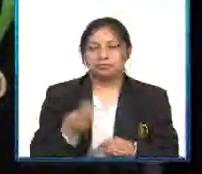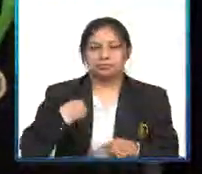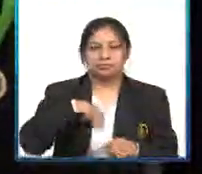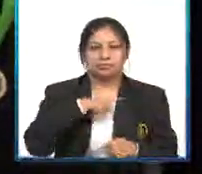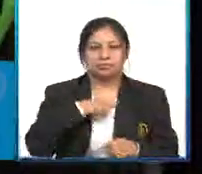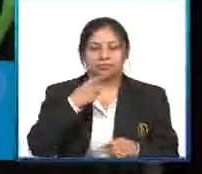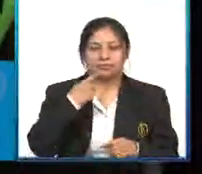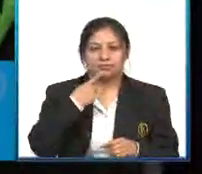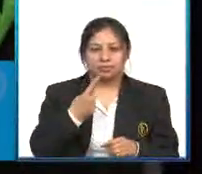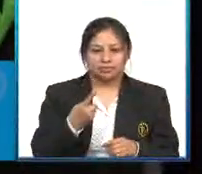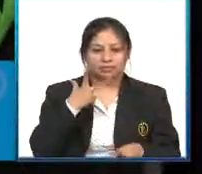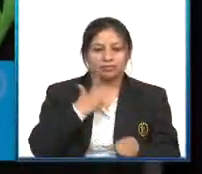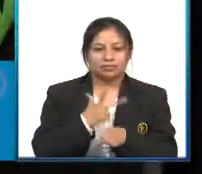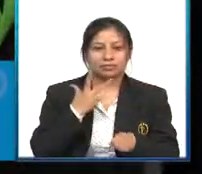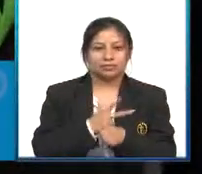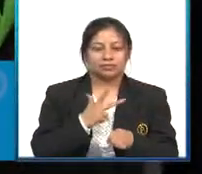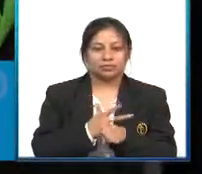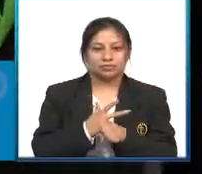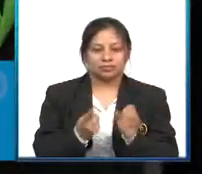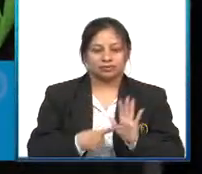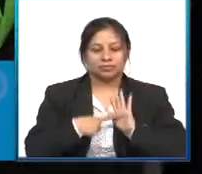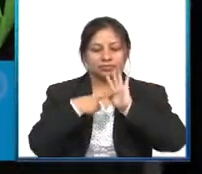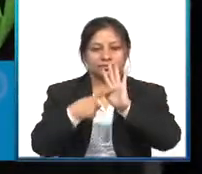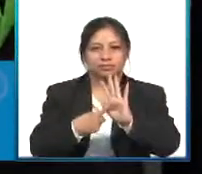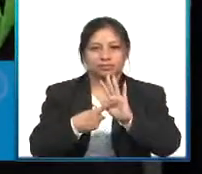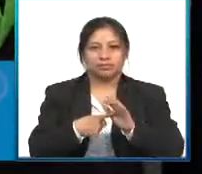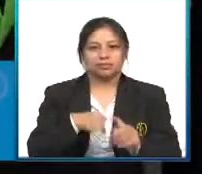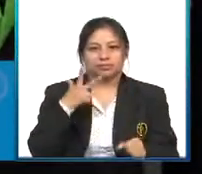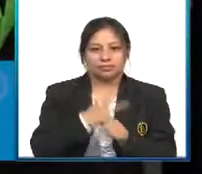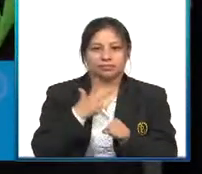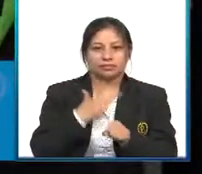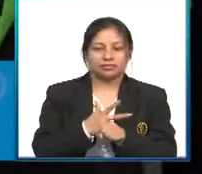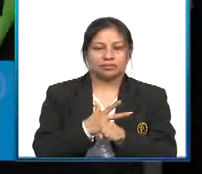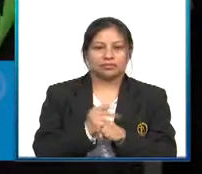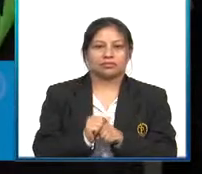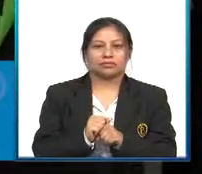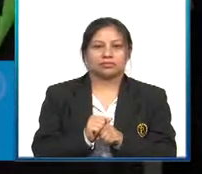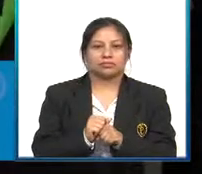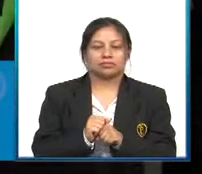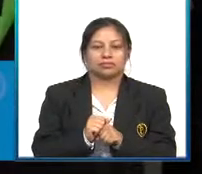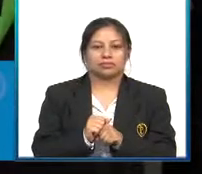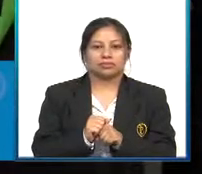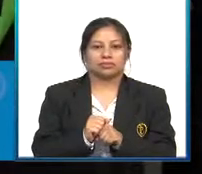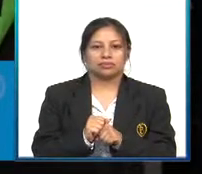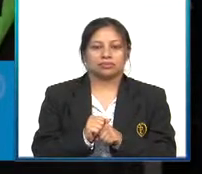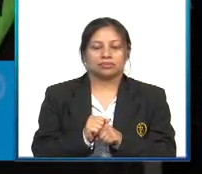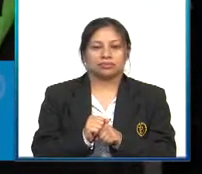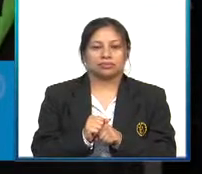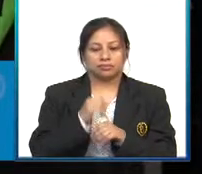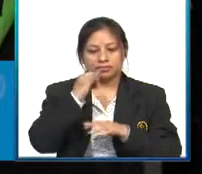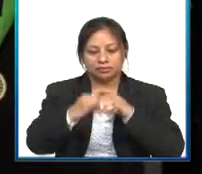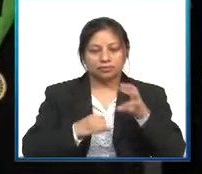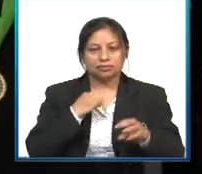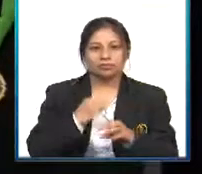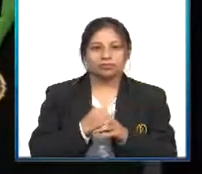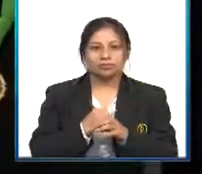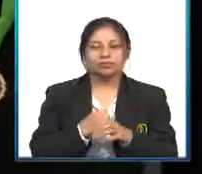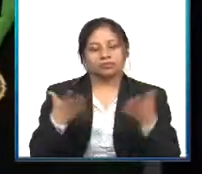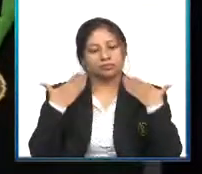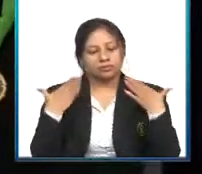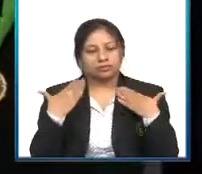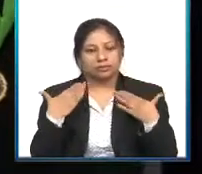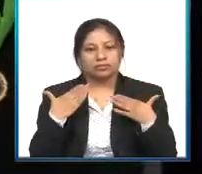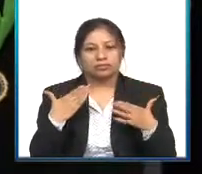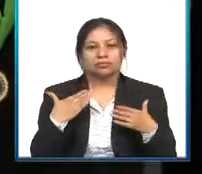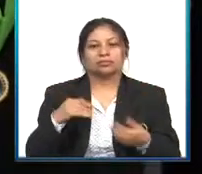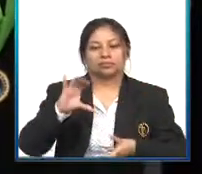Nosotros somos la delegación guatemalteca que representó a Guatemala en la Olimpiada Internacional del Caribe